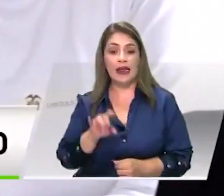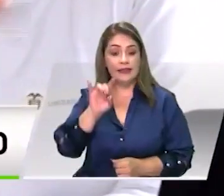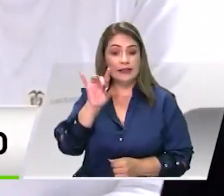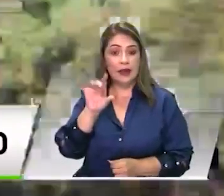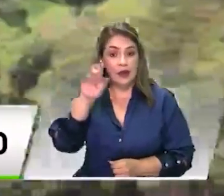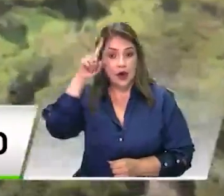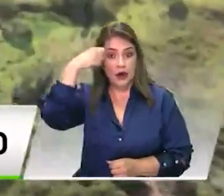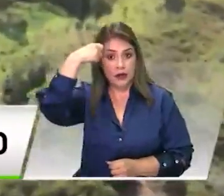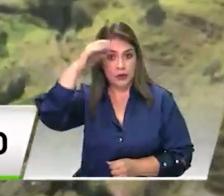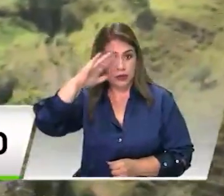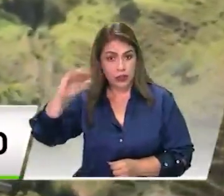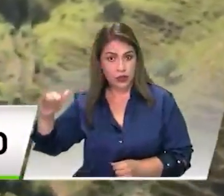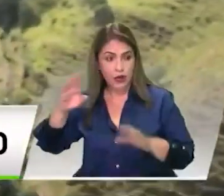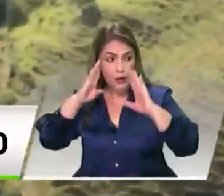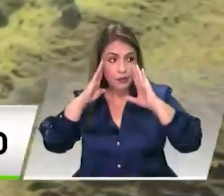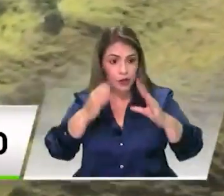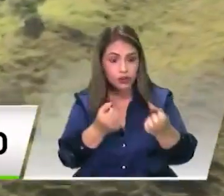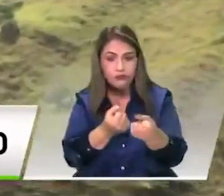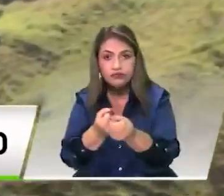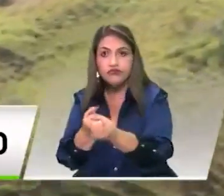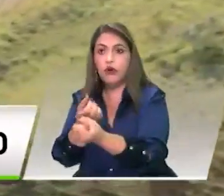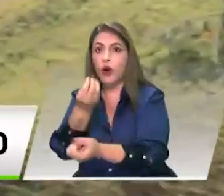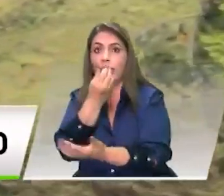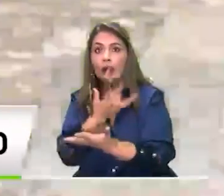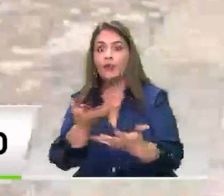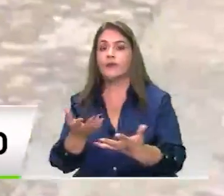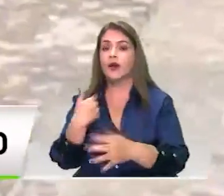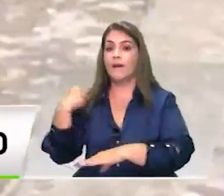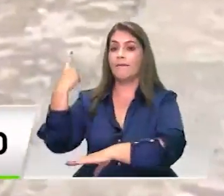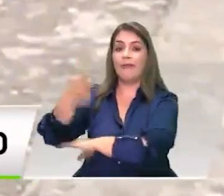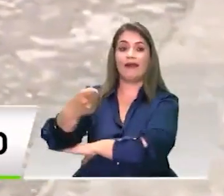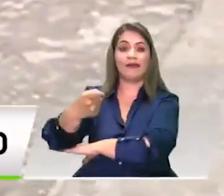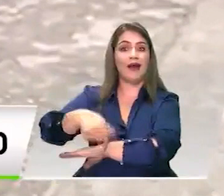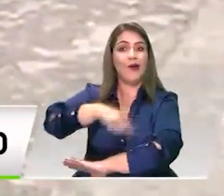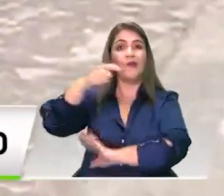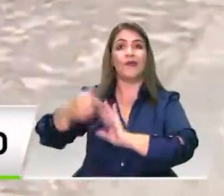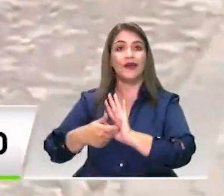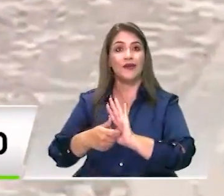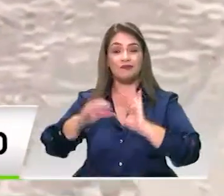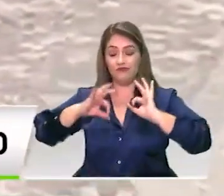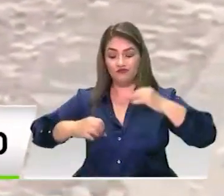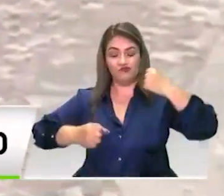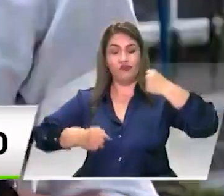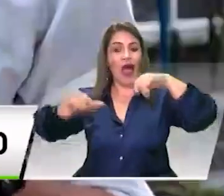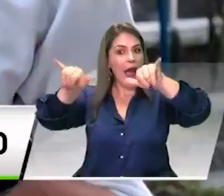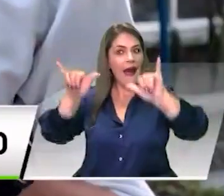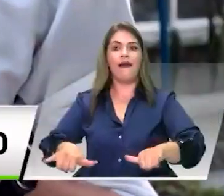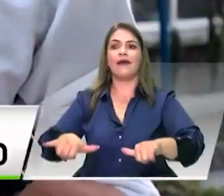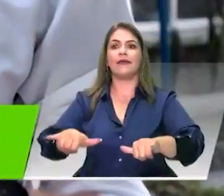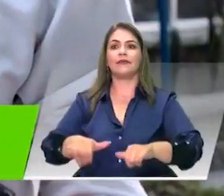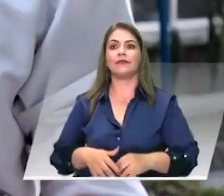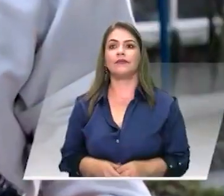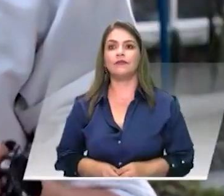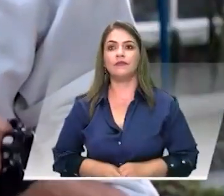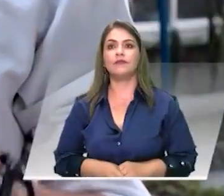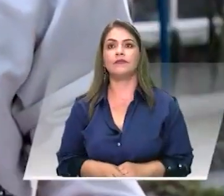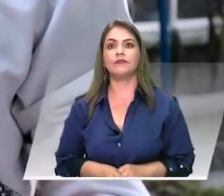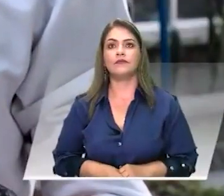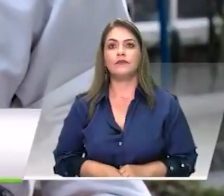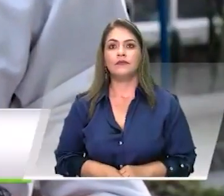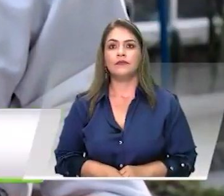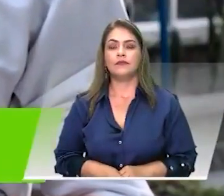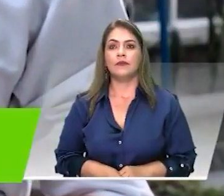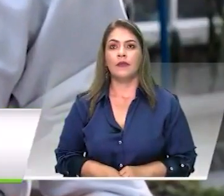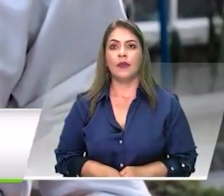pobladores, pero la orden es clara, se mantiene la presencia de la fuerza pública en el municipio. Fundamental y